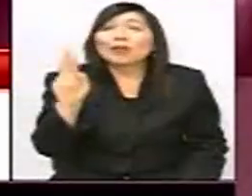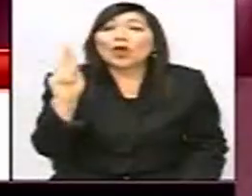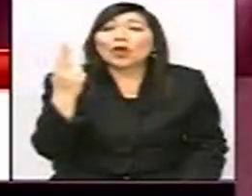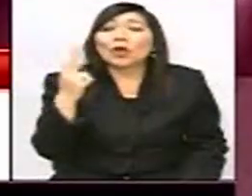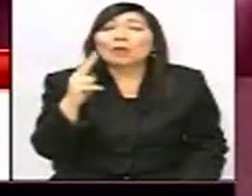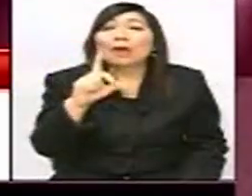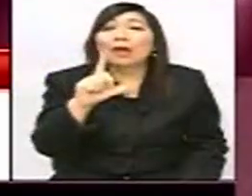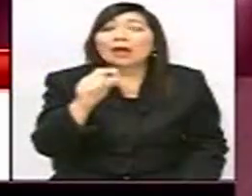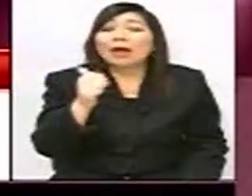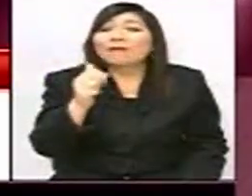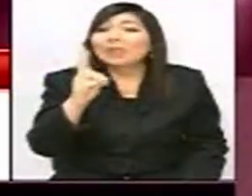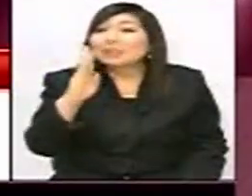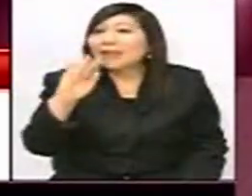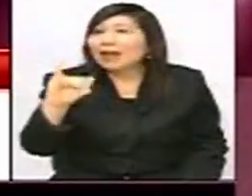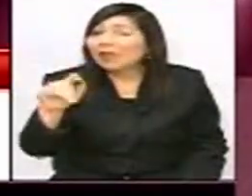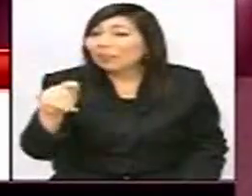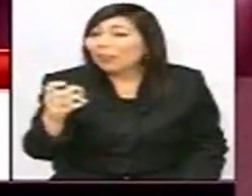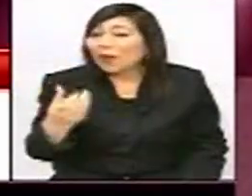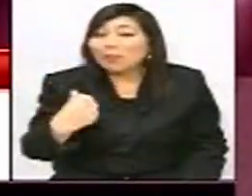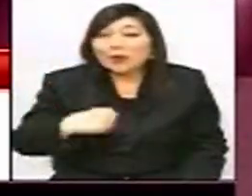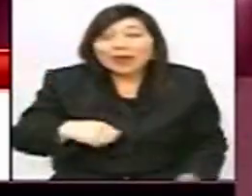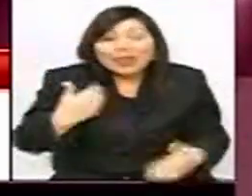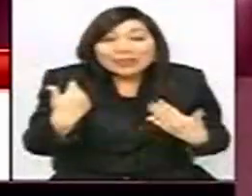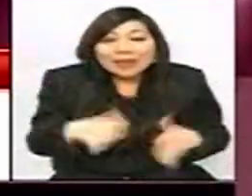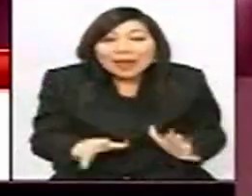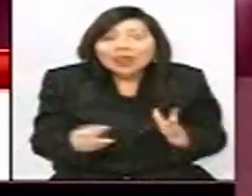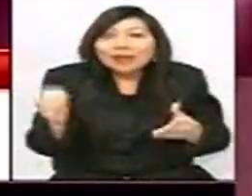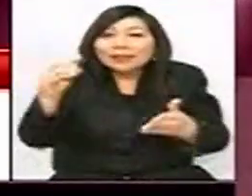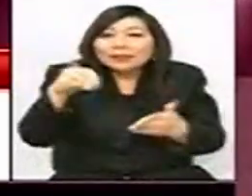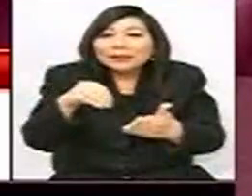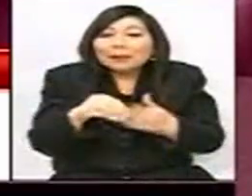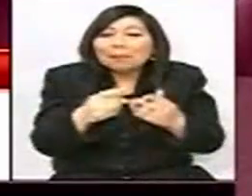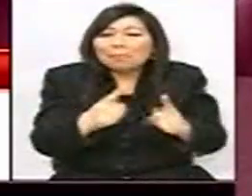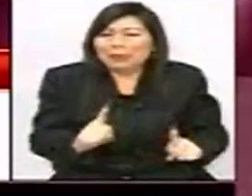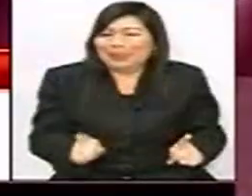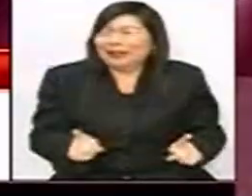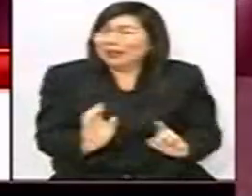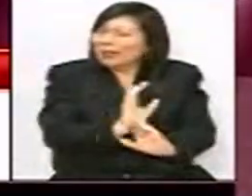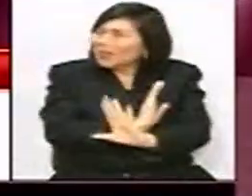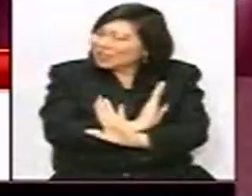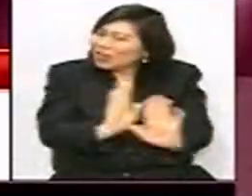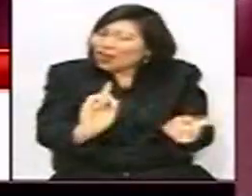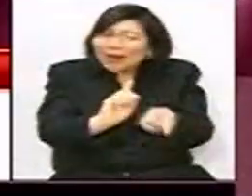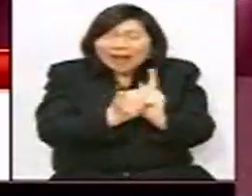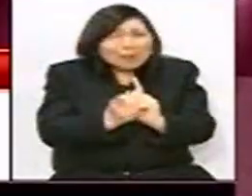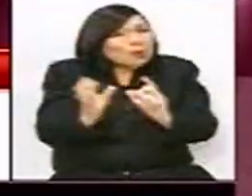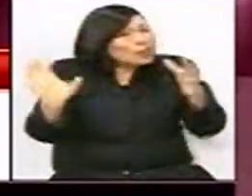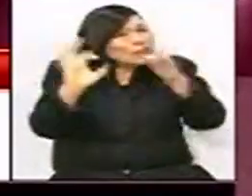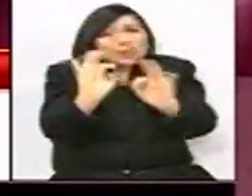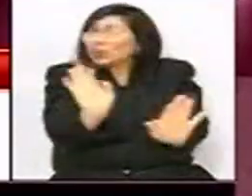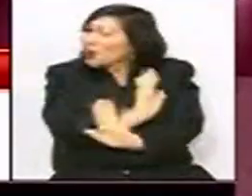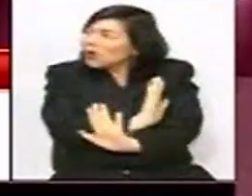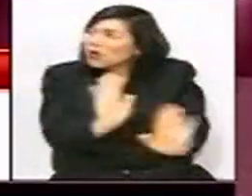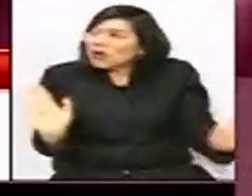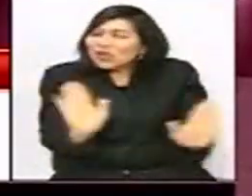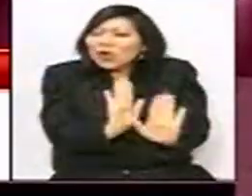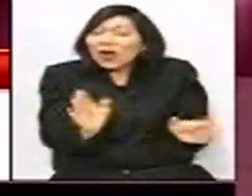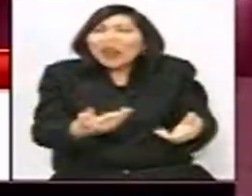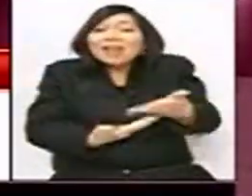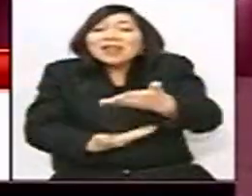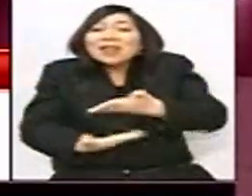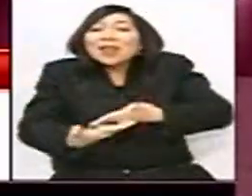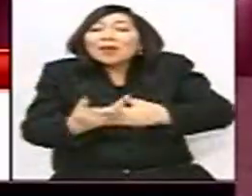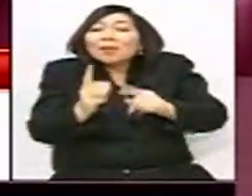de Lavallato, ya había. La municipalidad ha debido cuidarse y no permitir ningún cambio de socio, casualmente por eso, porque era un